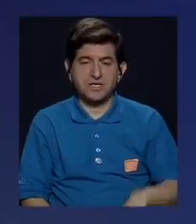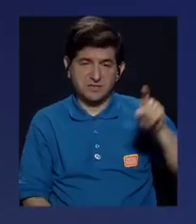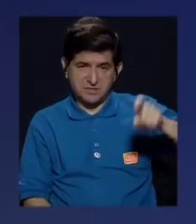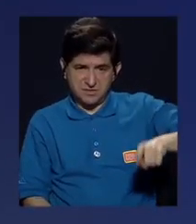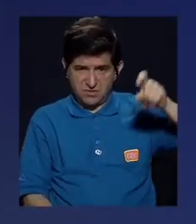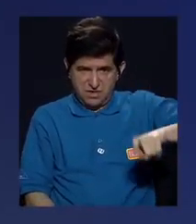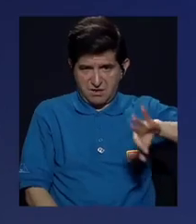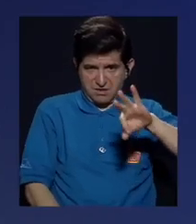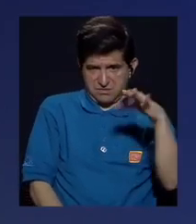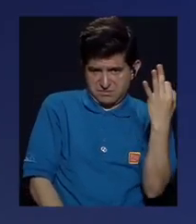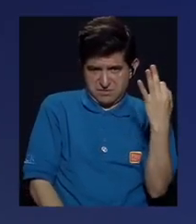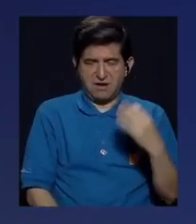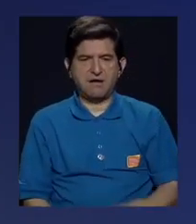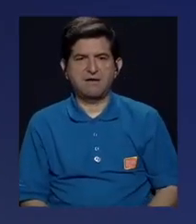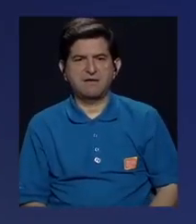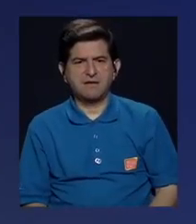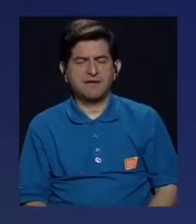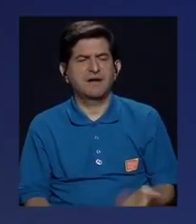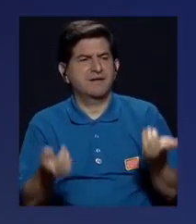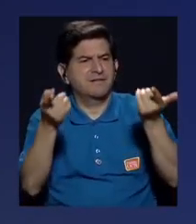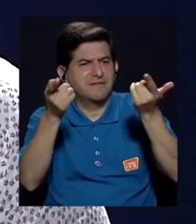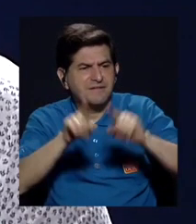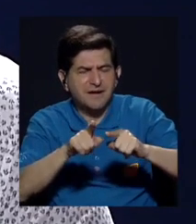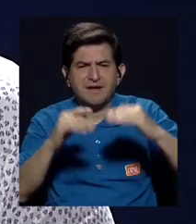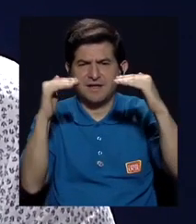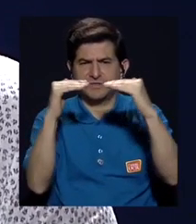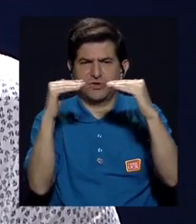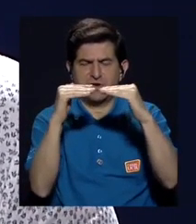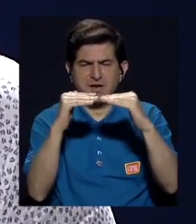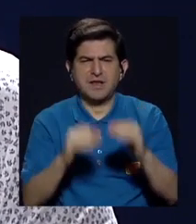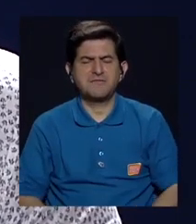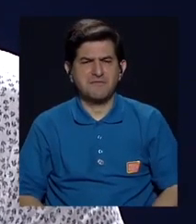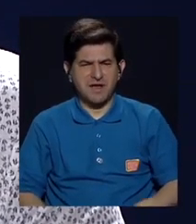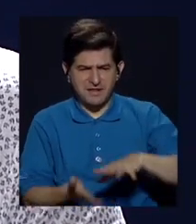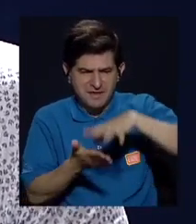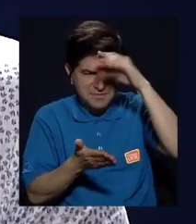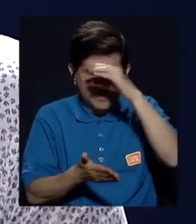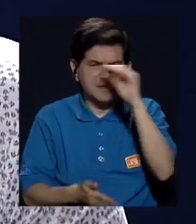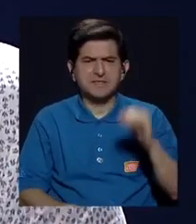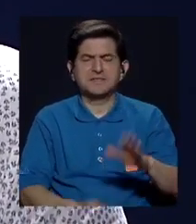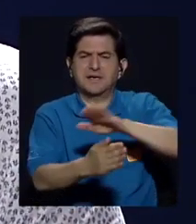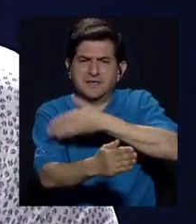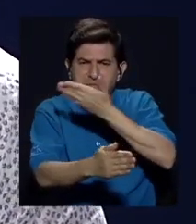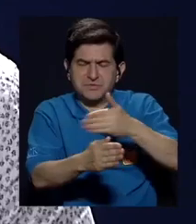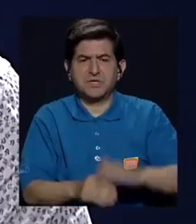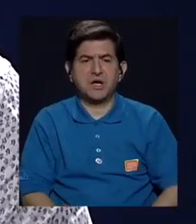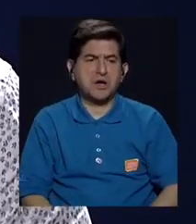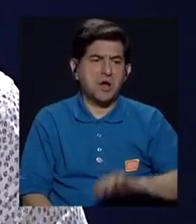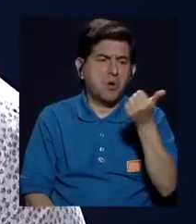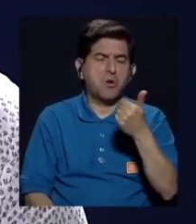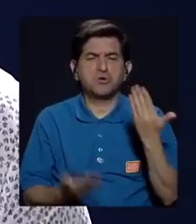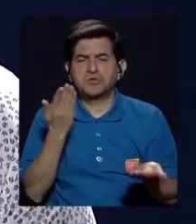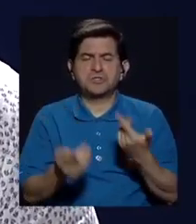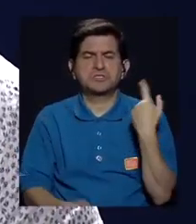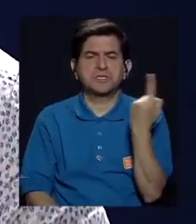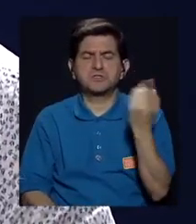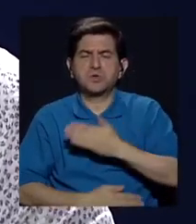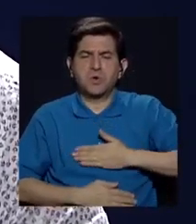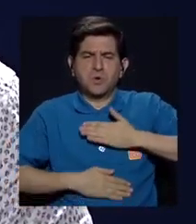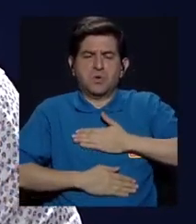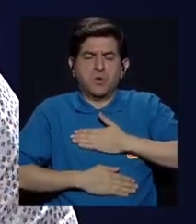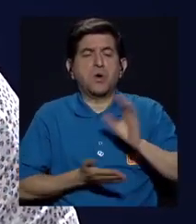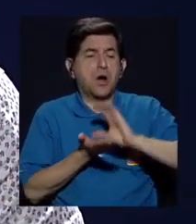requiere con el nivel académico, el nivel musical. Algunos van a querer tomarlo como hobby, entonces también